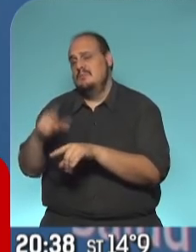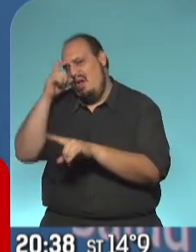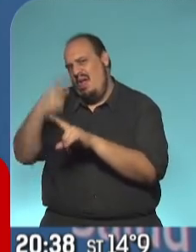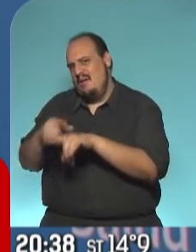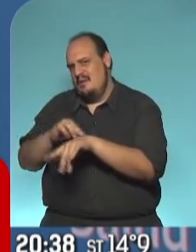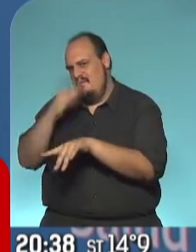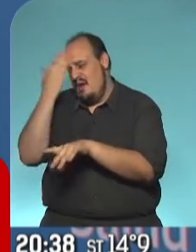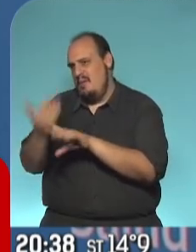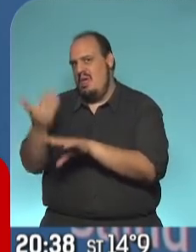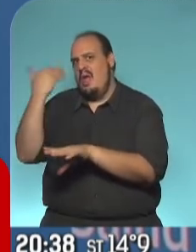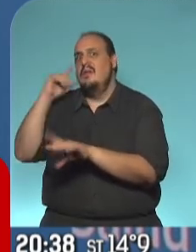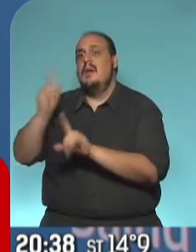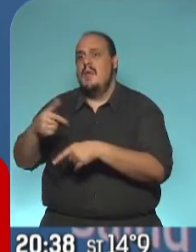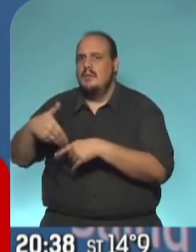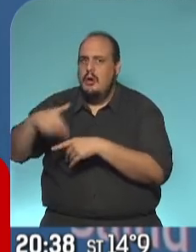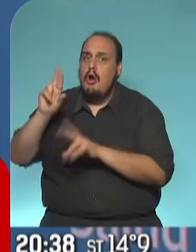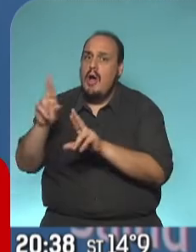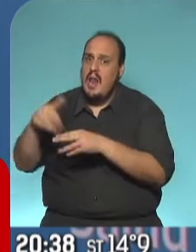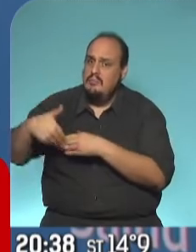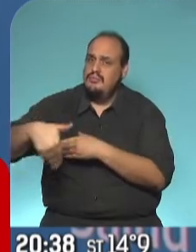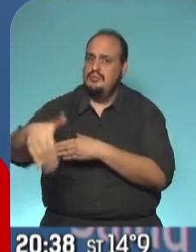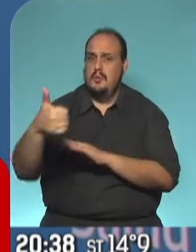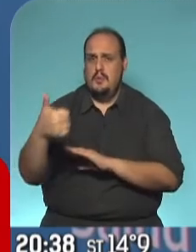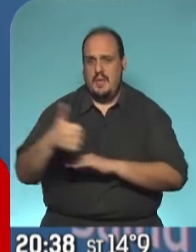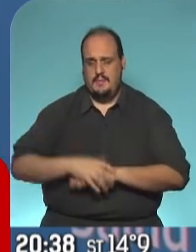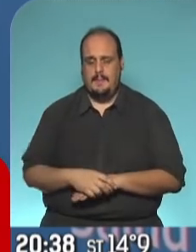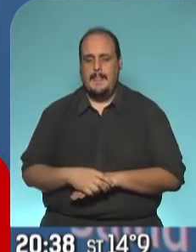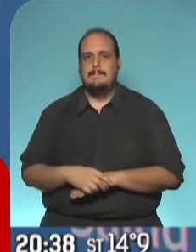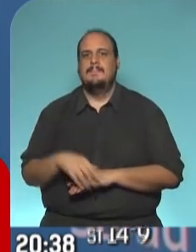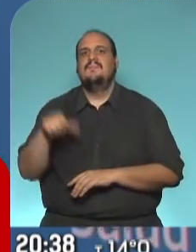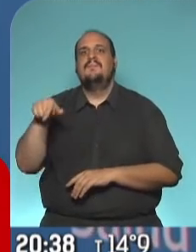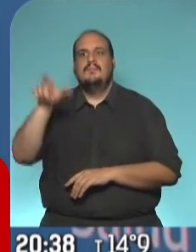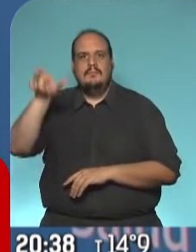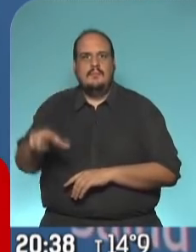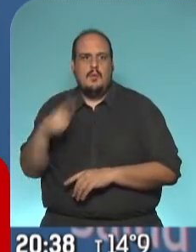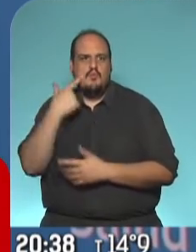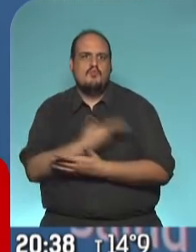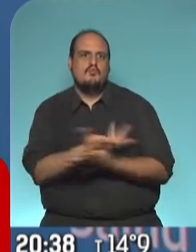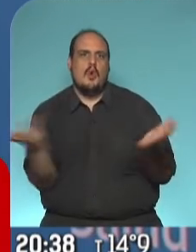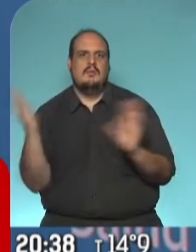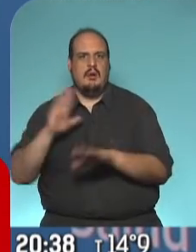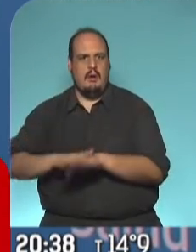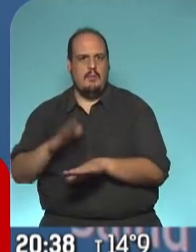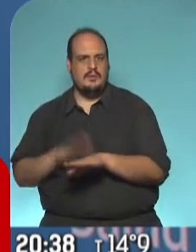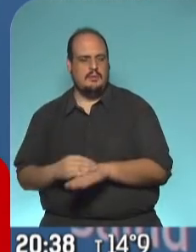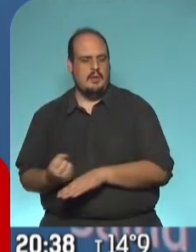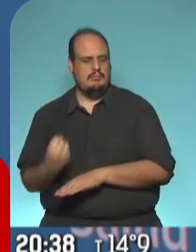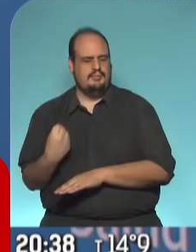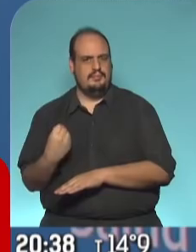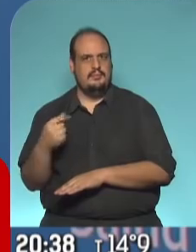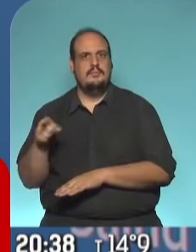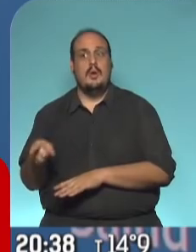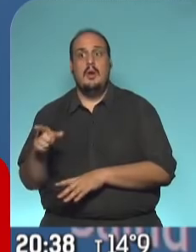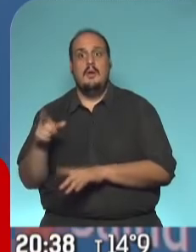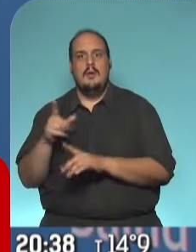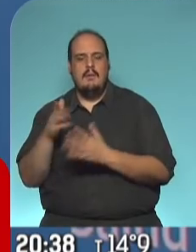esperamos que así sea, un muy buen pronóstico. Creo que lo que está demostrando es una gran responsabilidad por parte del funcionario en el hecho de